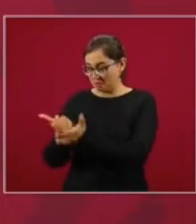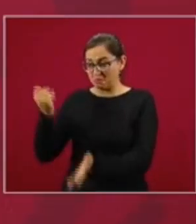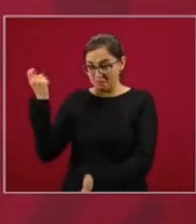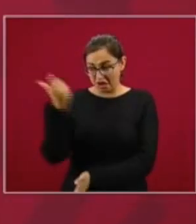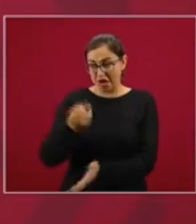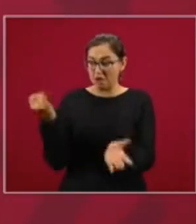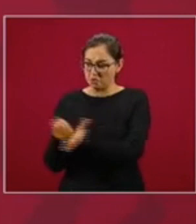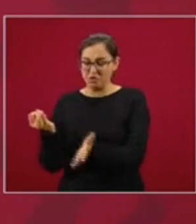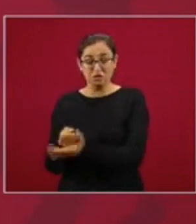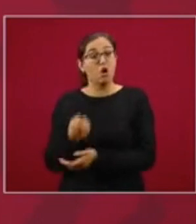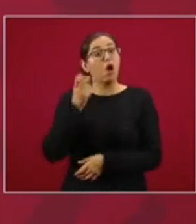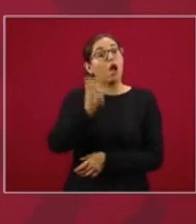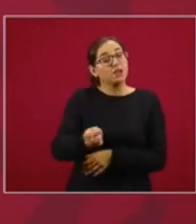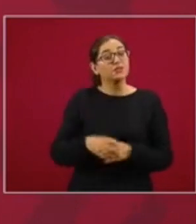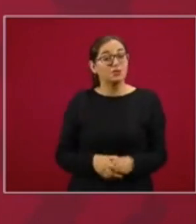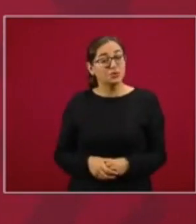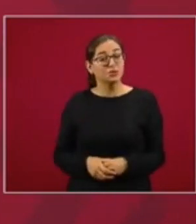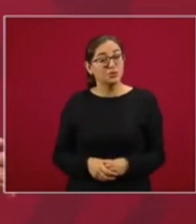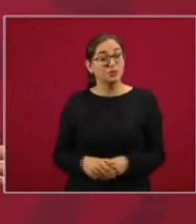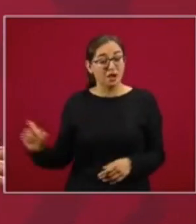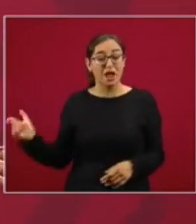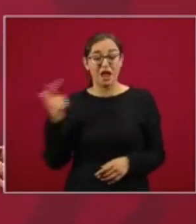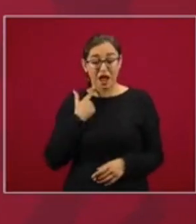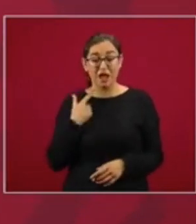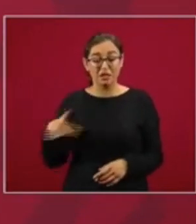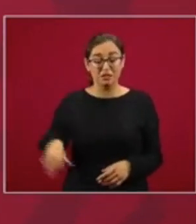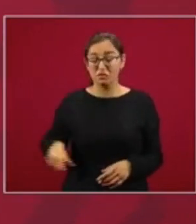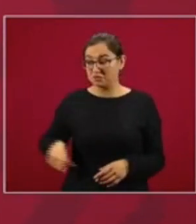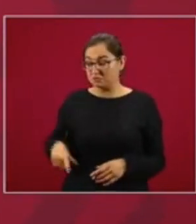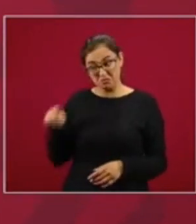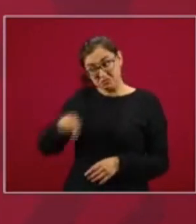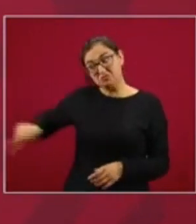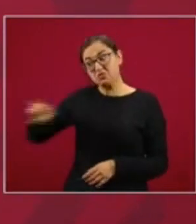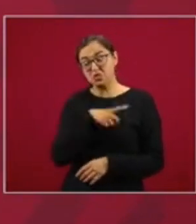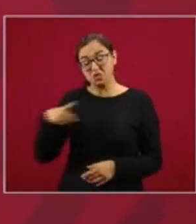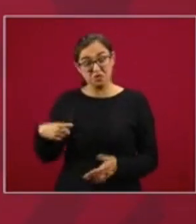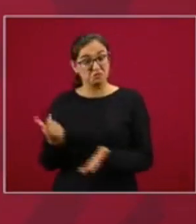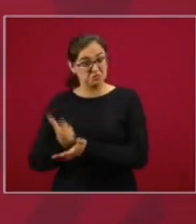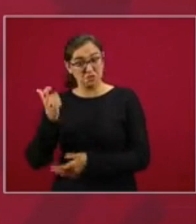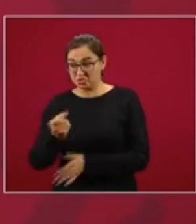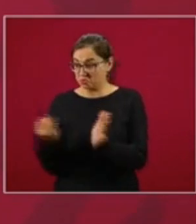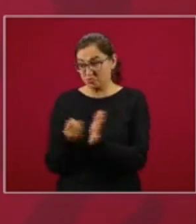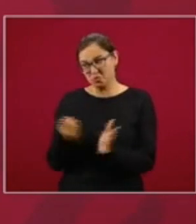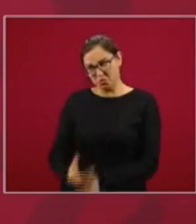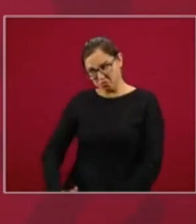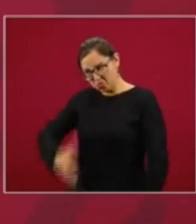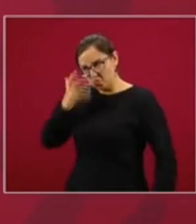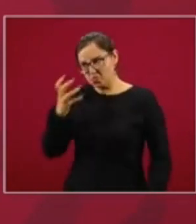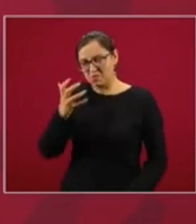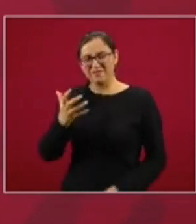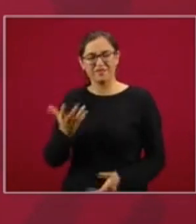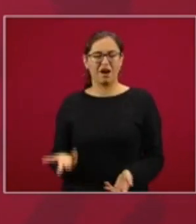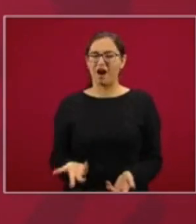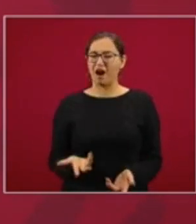la gran reforma fiscal. Puro cuento. Cuando arriba, los